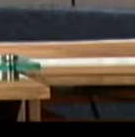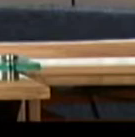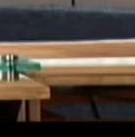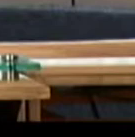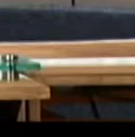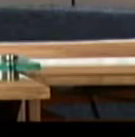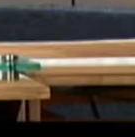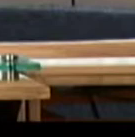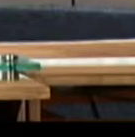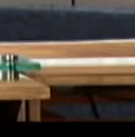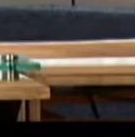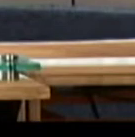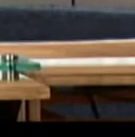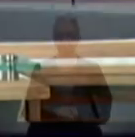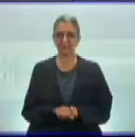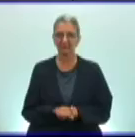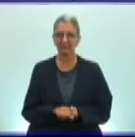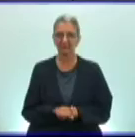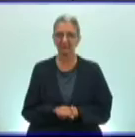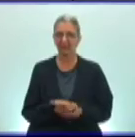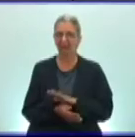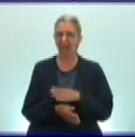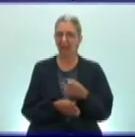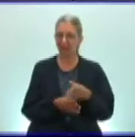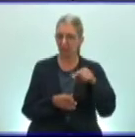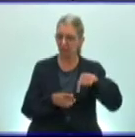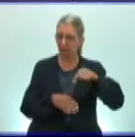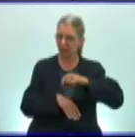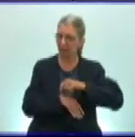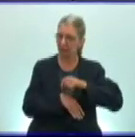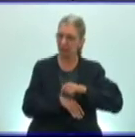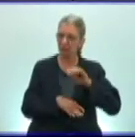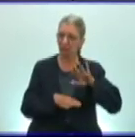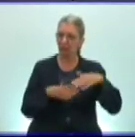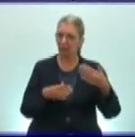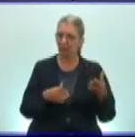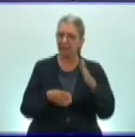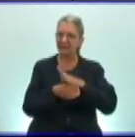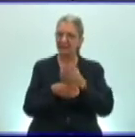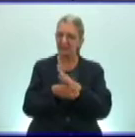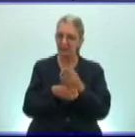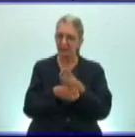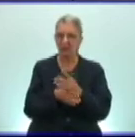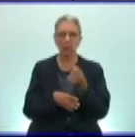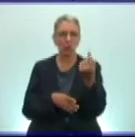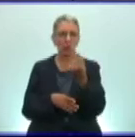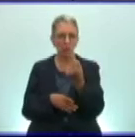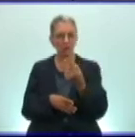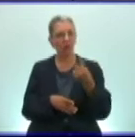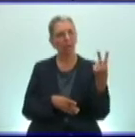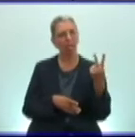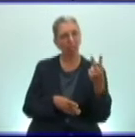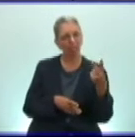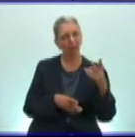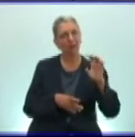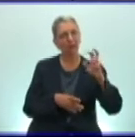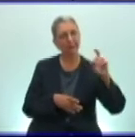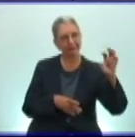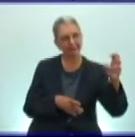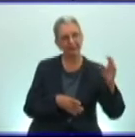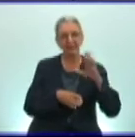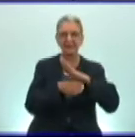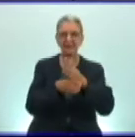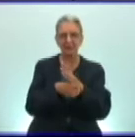Hasta el momento hemos visto símbolos de elementos químicos que se representan con una o dos letras, pero que sus